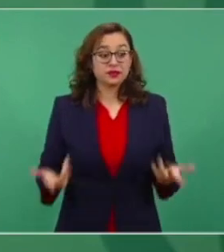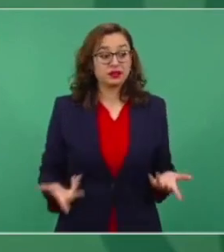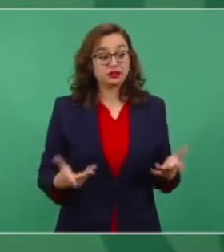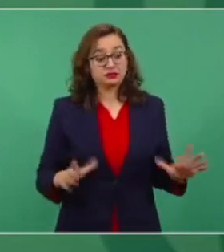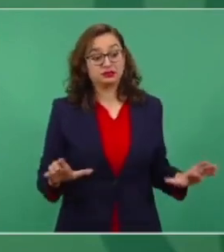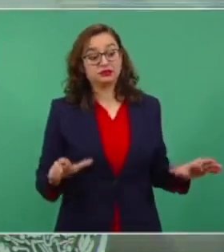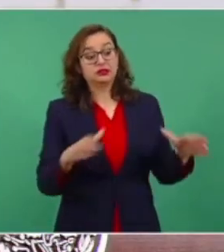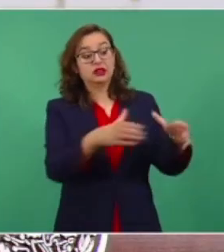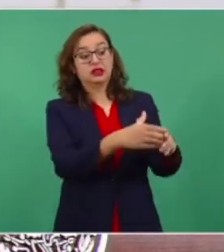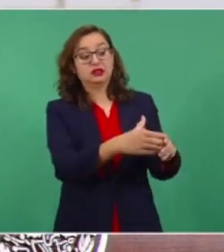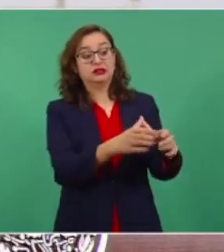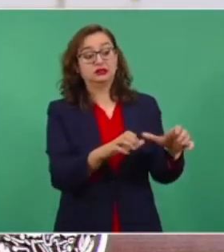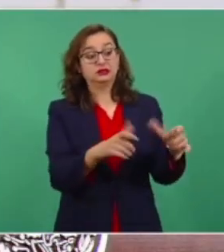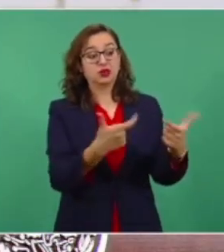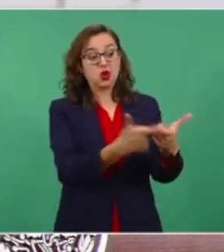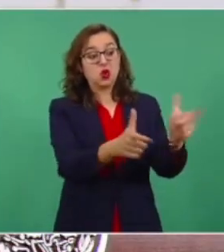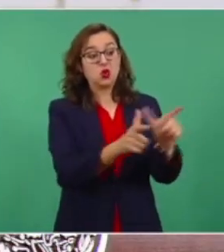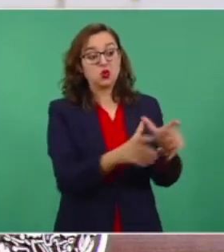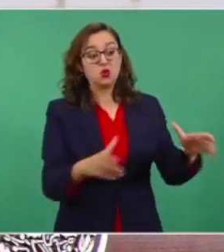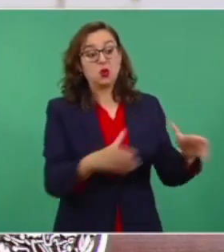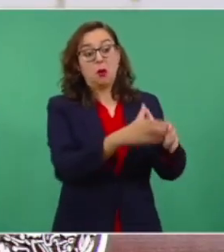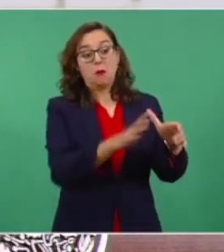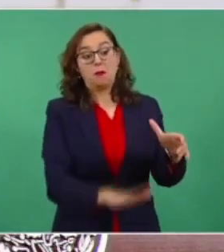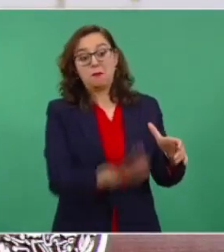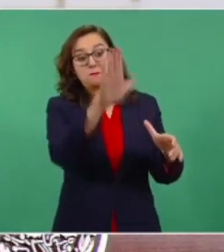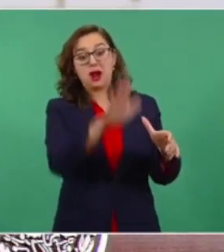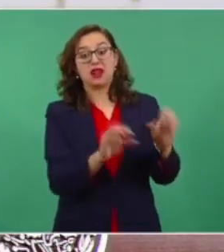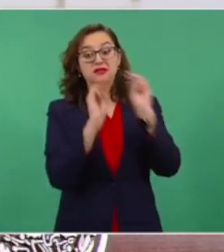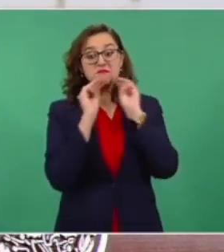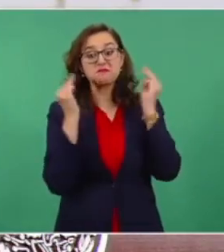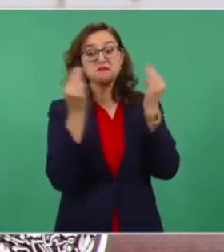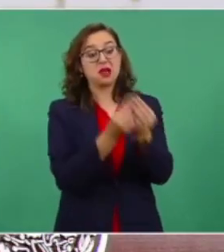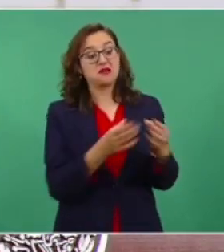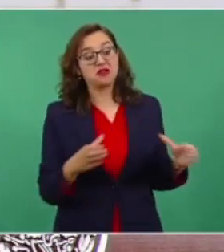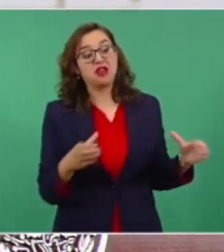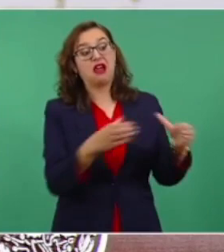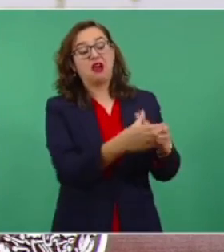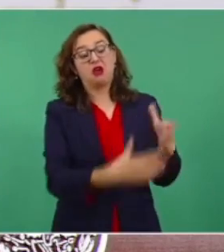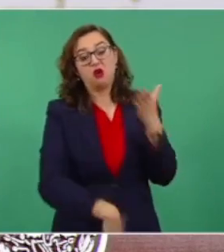A bandas de malhechores,